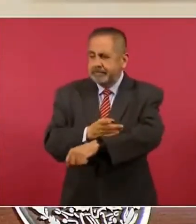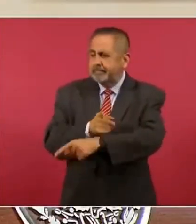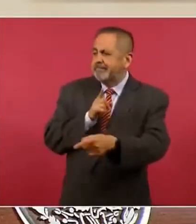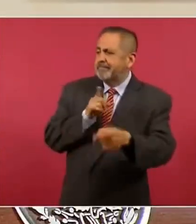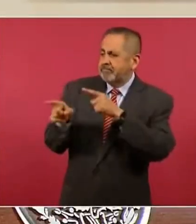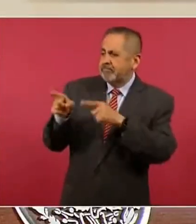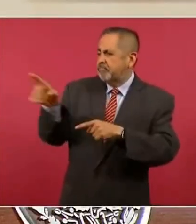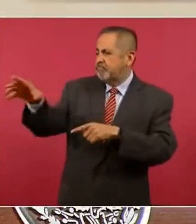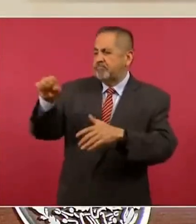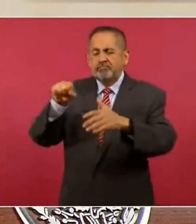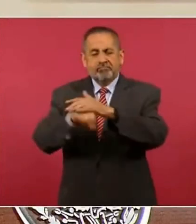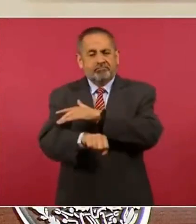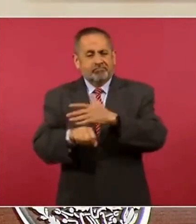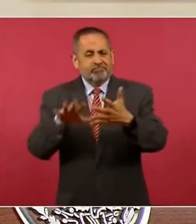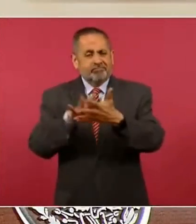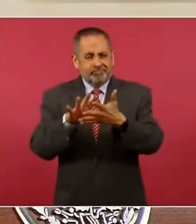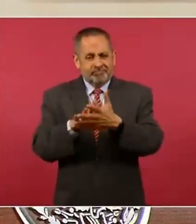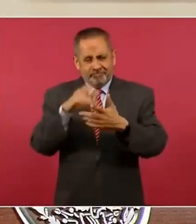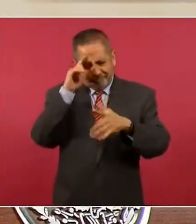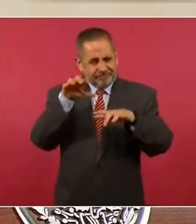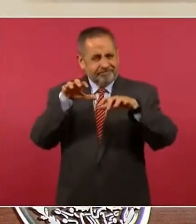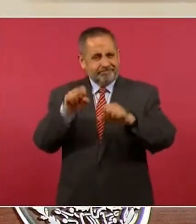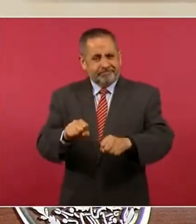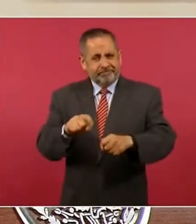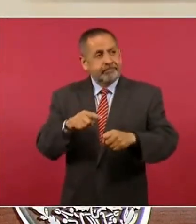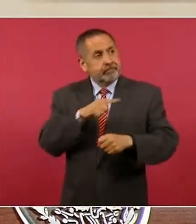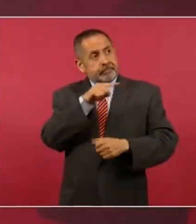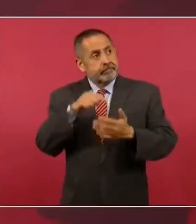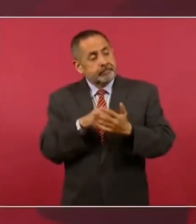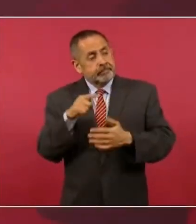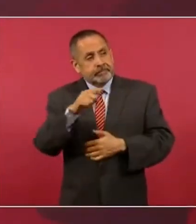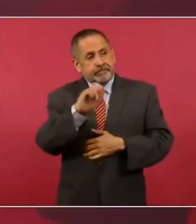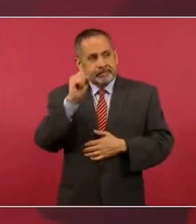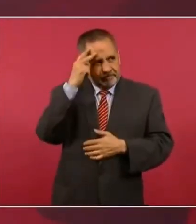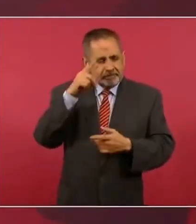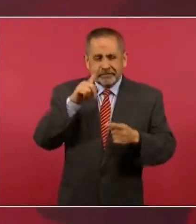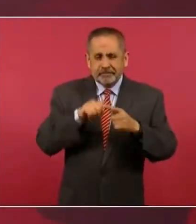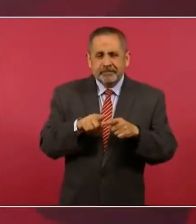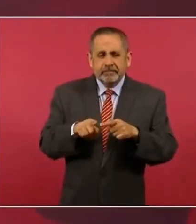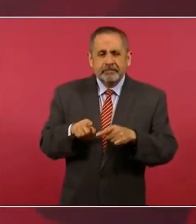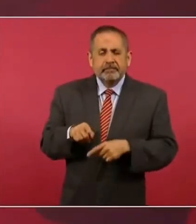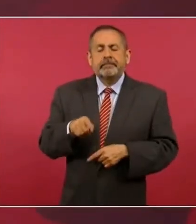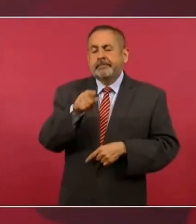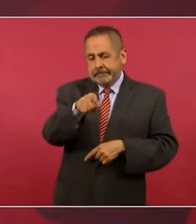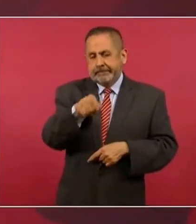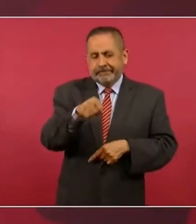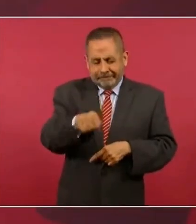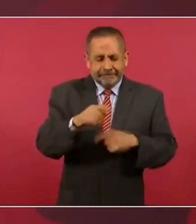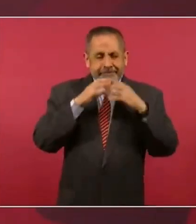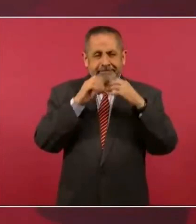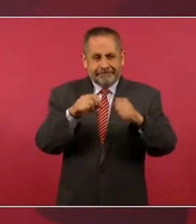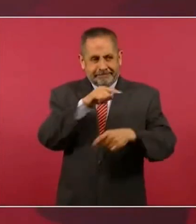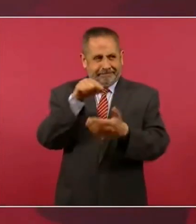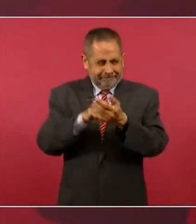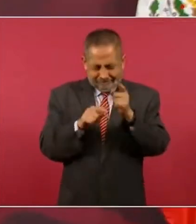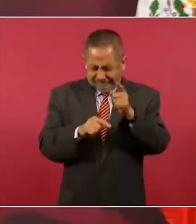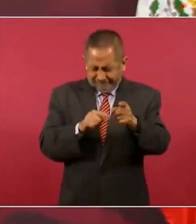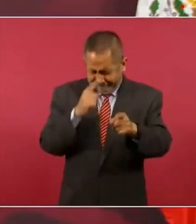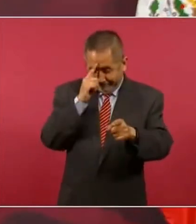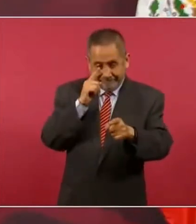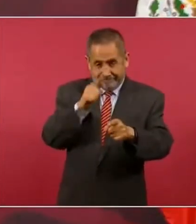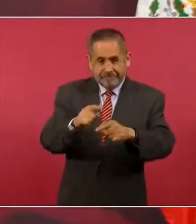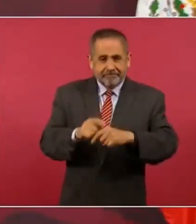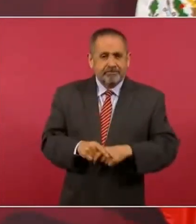elección, cuando lo detuvieron en San Luis Potosí, Guayule. O sea,